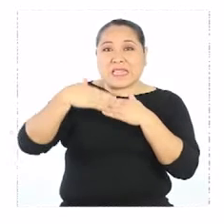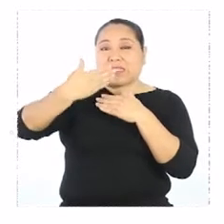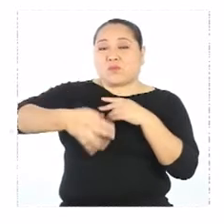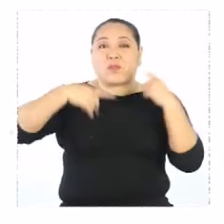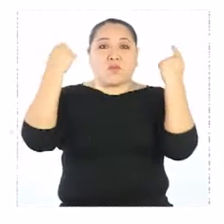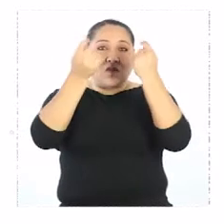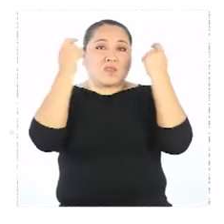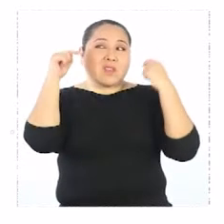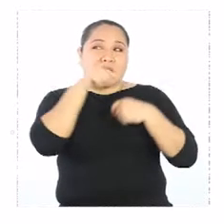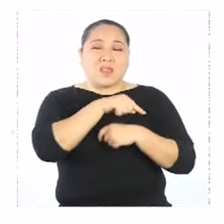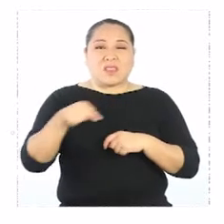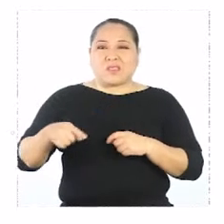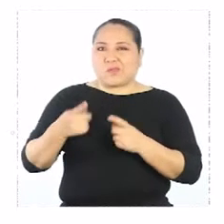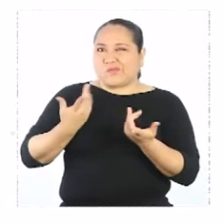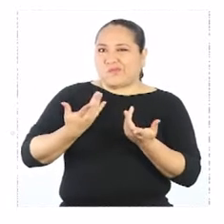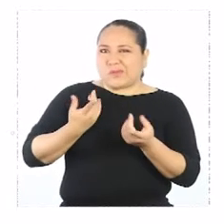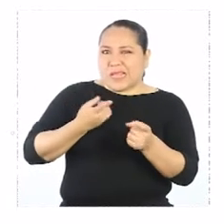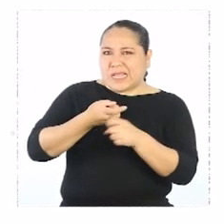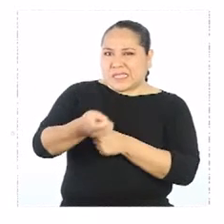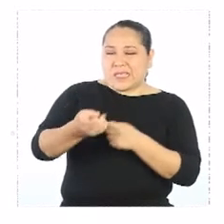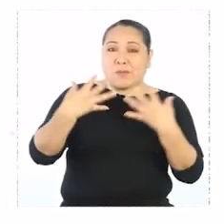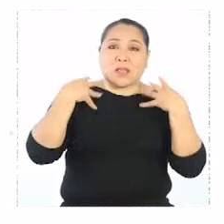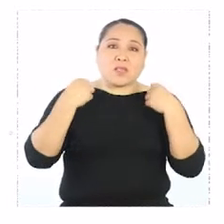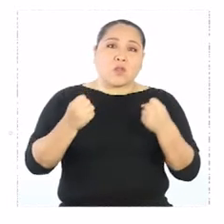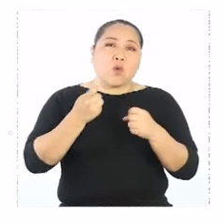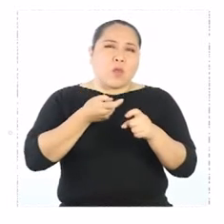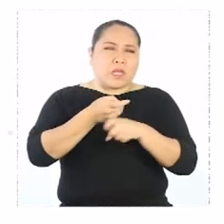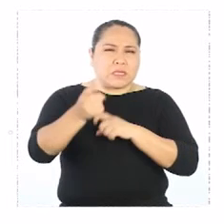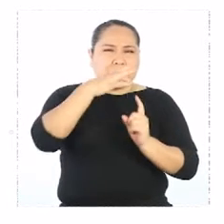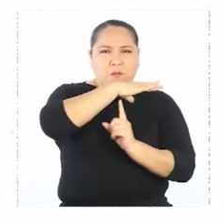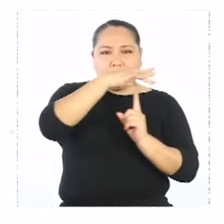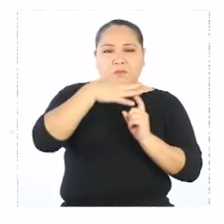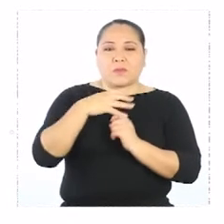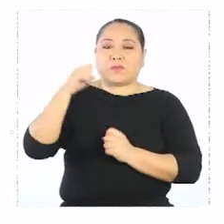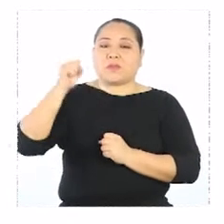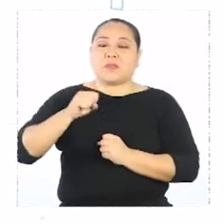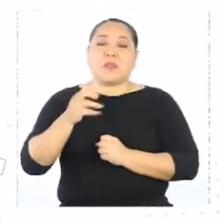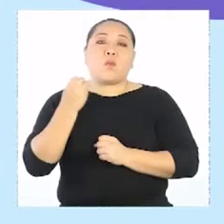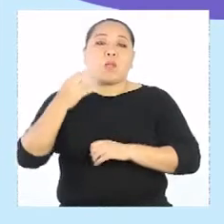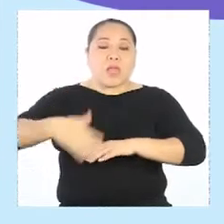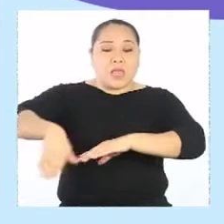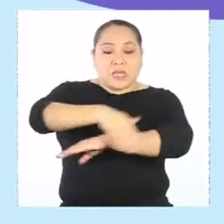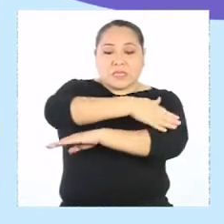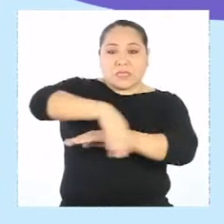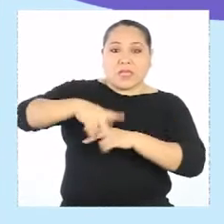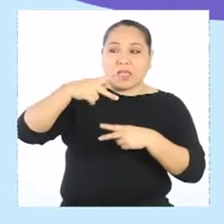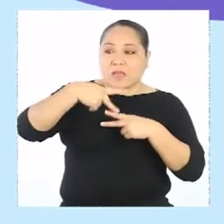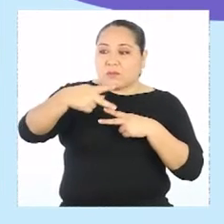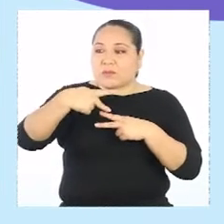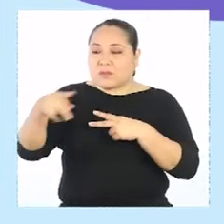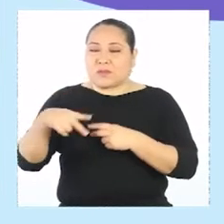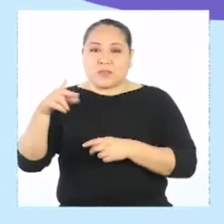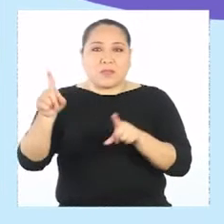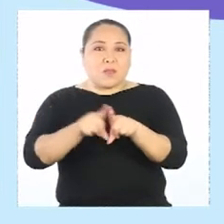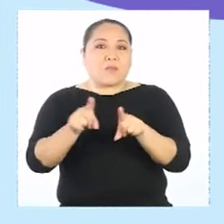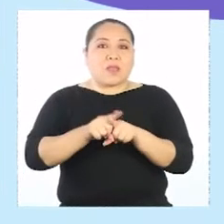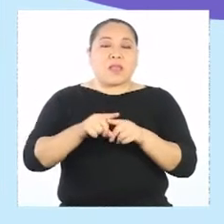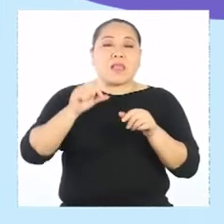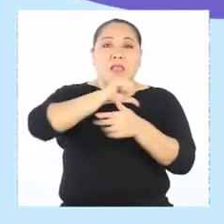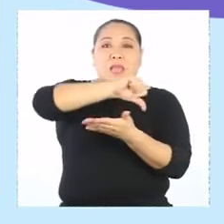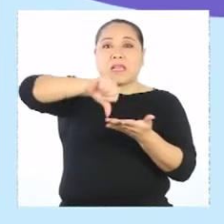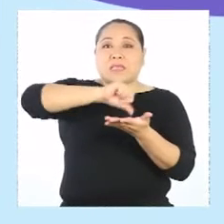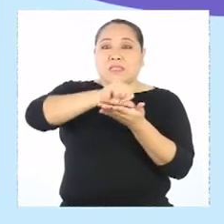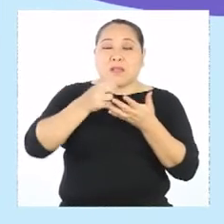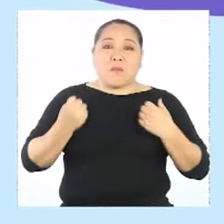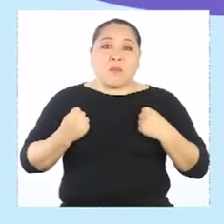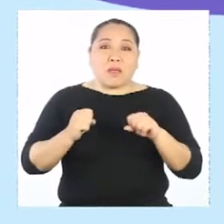en las festividades podrían tener algún efecto en la salud o en el ambiente? Sí, porque las calles y los vecindarios, así como